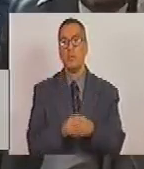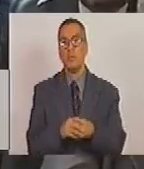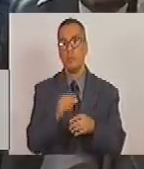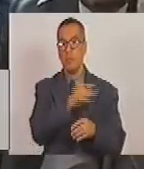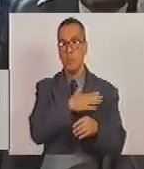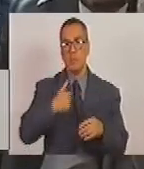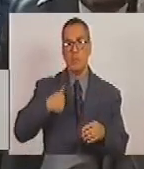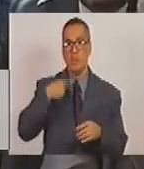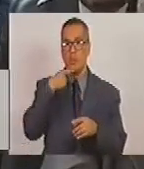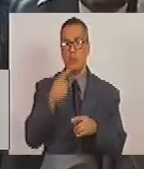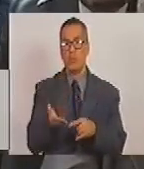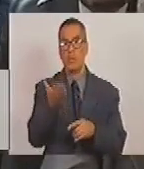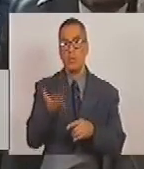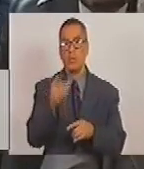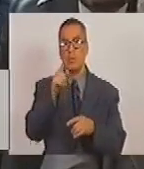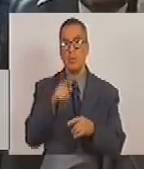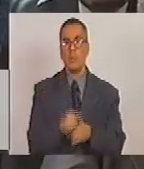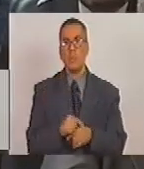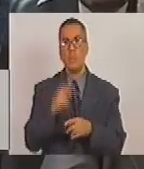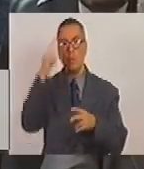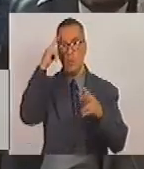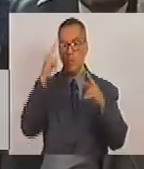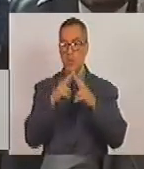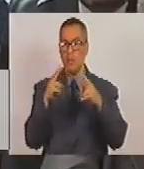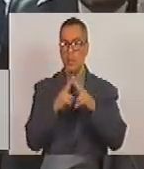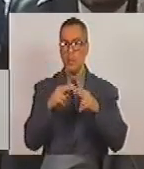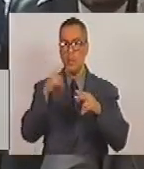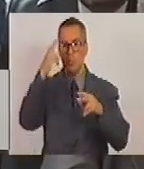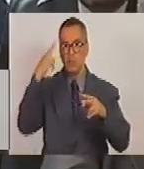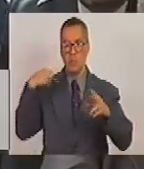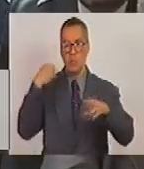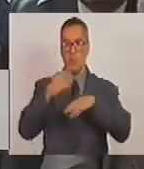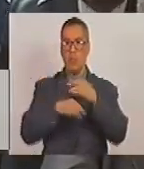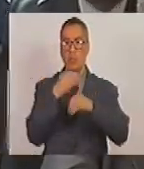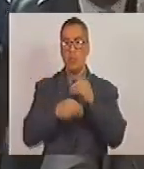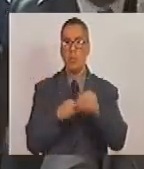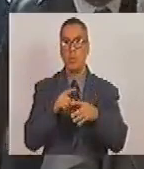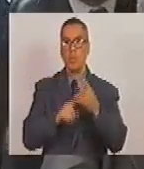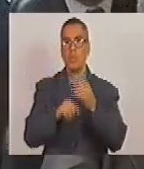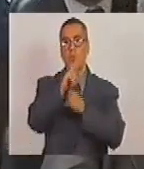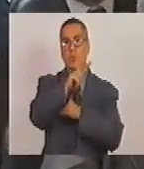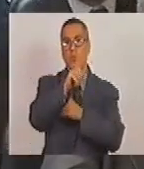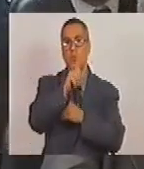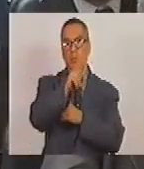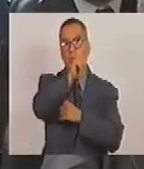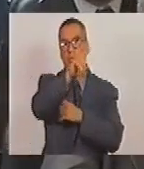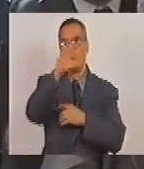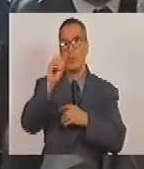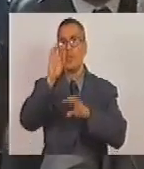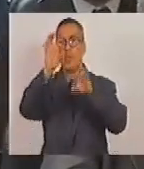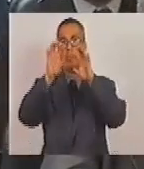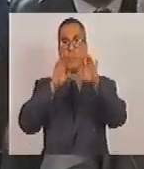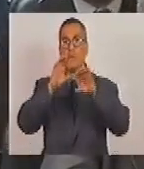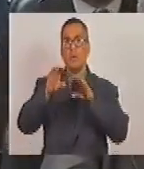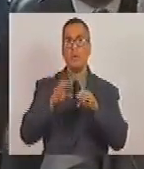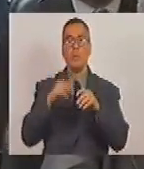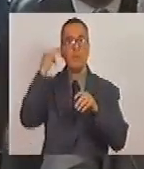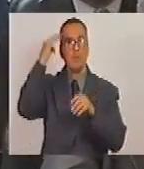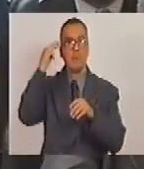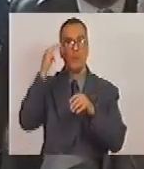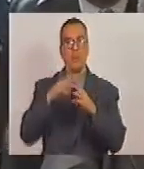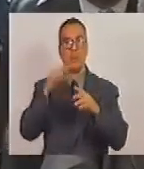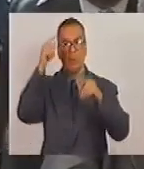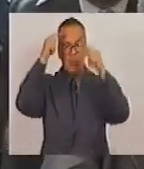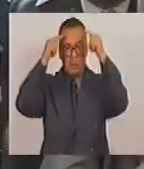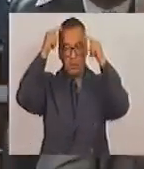queremos resaltar es el reconocimiento y homenaje que se le hace por parte de estos 120 países al legado y a la memoria del